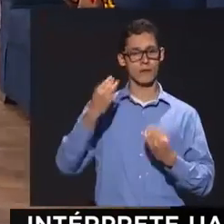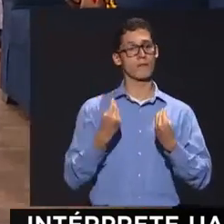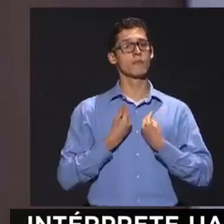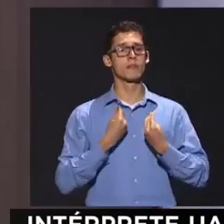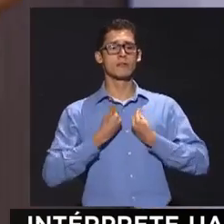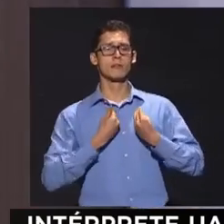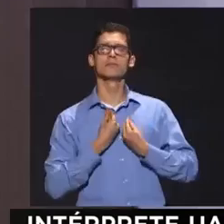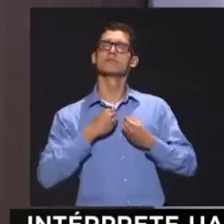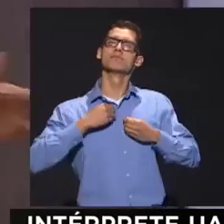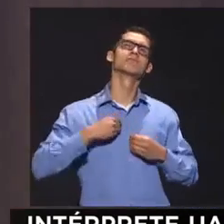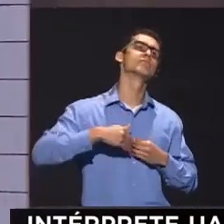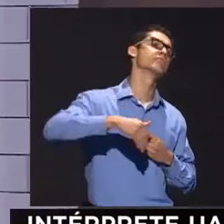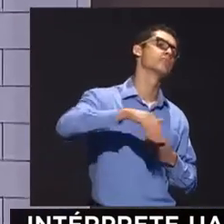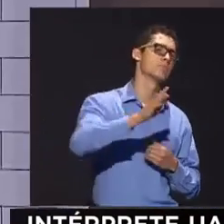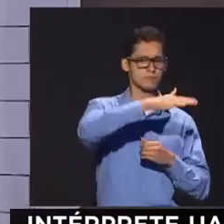arriba